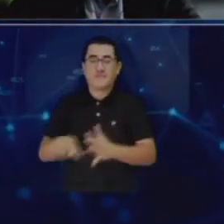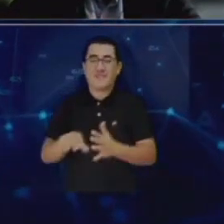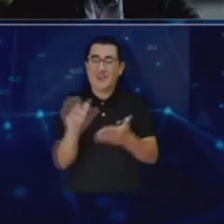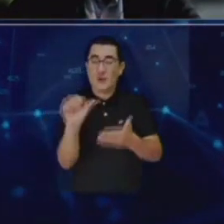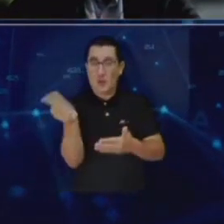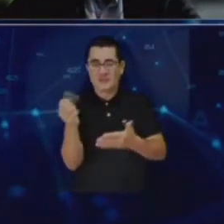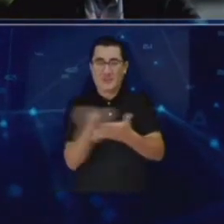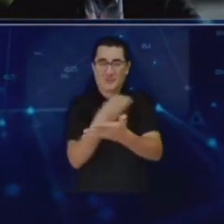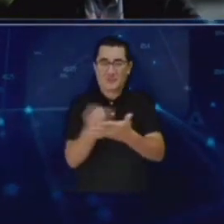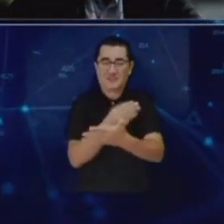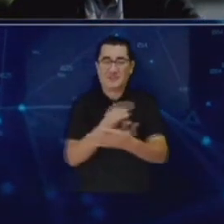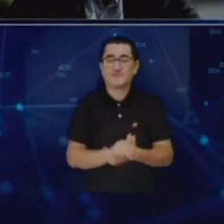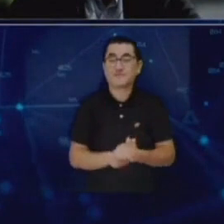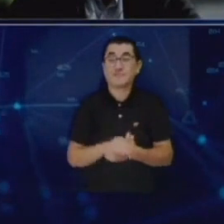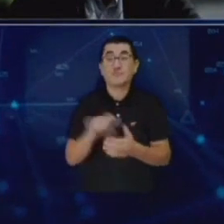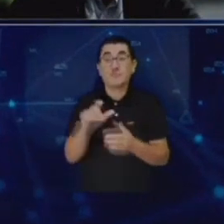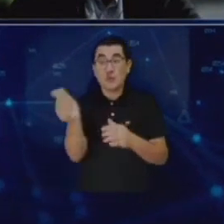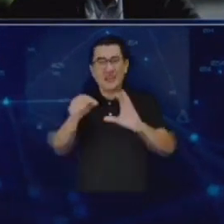de